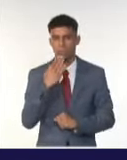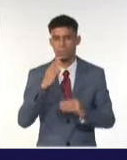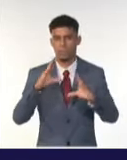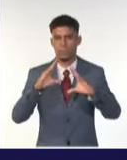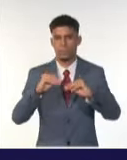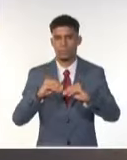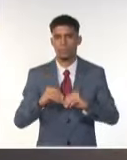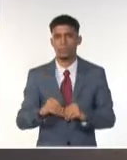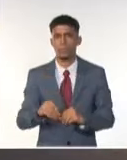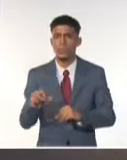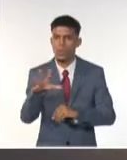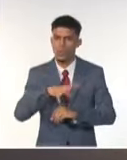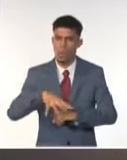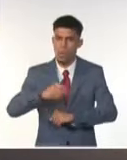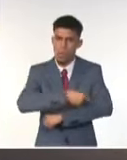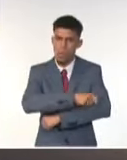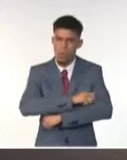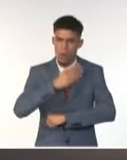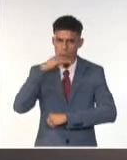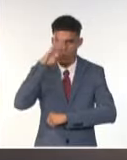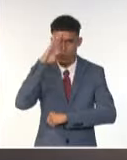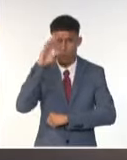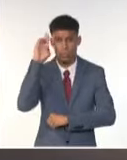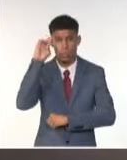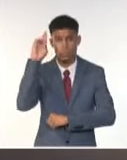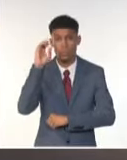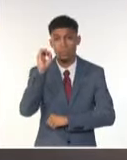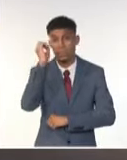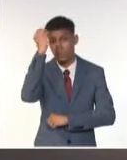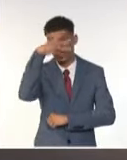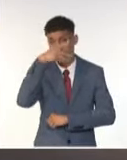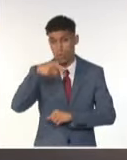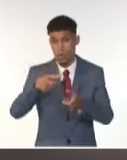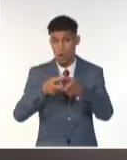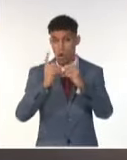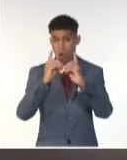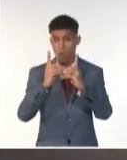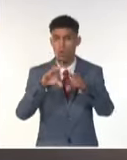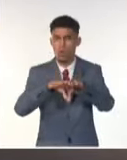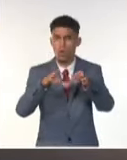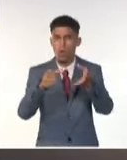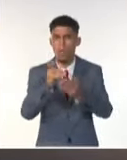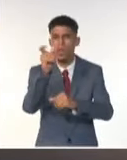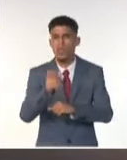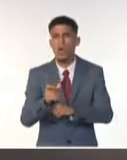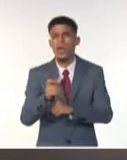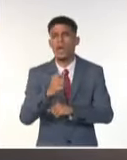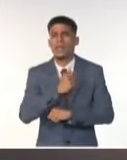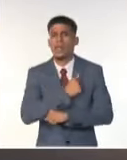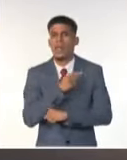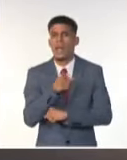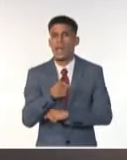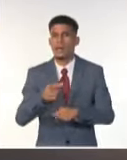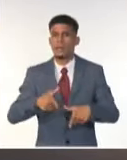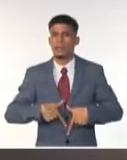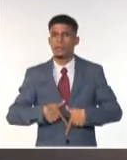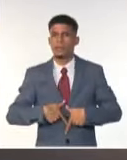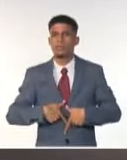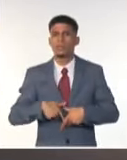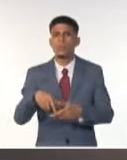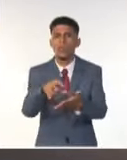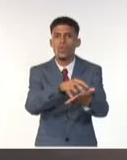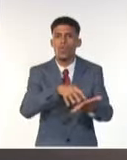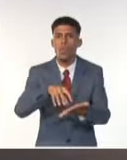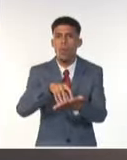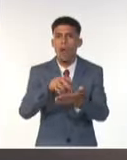amigos televidentes. El expresidente Donald Trump reunió a su fanaticada en un club de golf de su propiedad en El